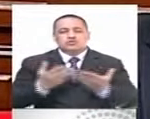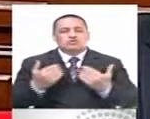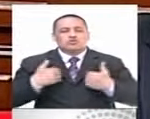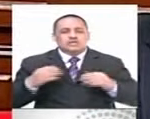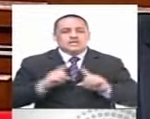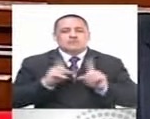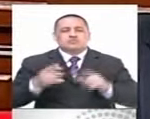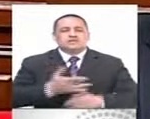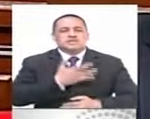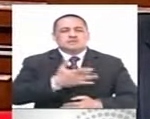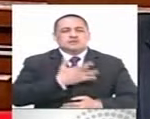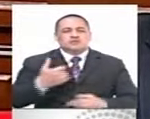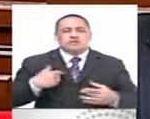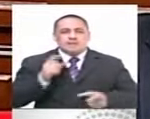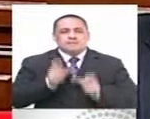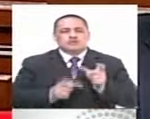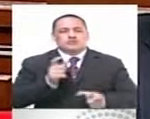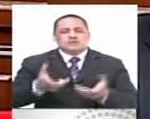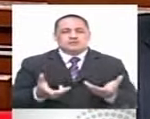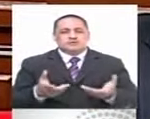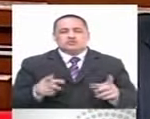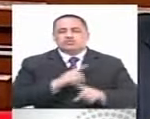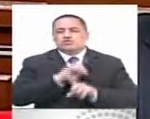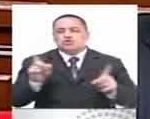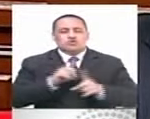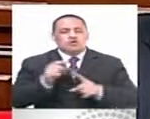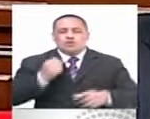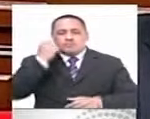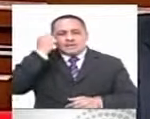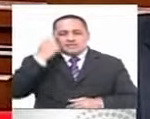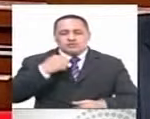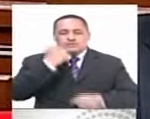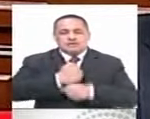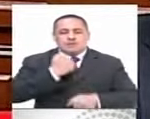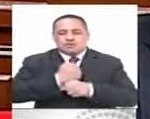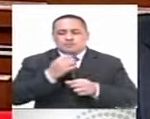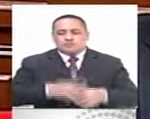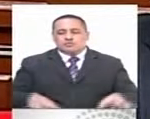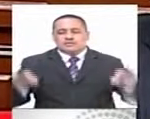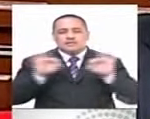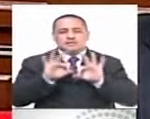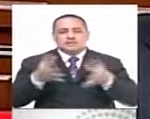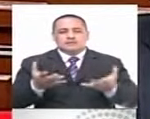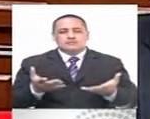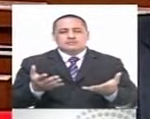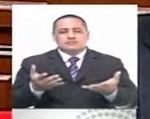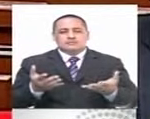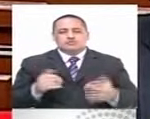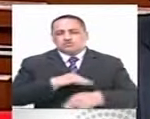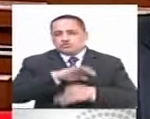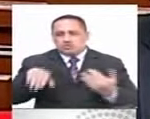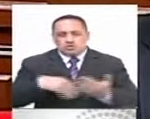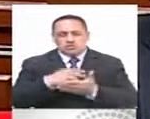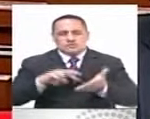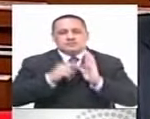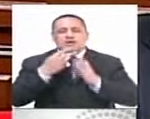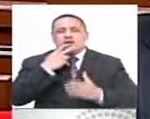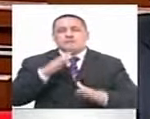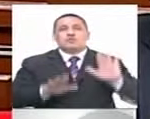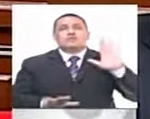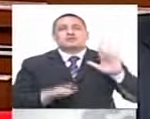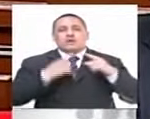tenemos sentimientos de nuestros pueblos. No hemos comprendido la tarea fundamental. Todo cuanto se ha prometido